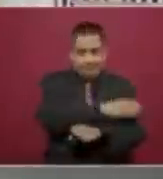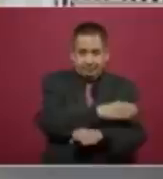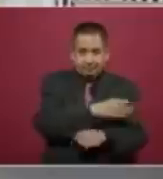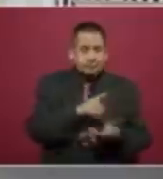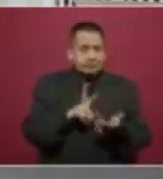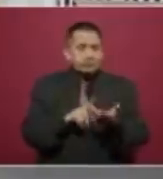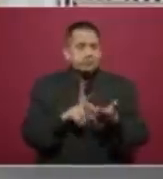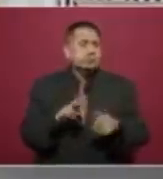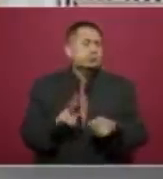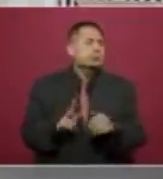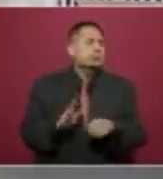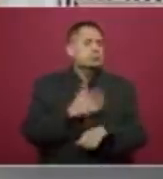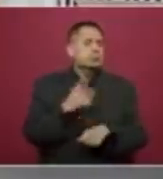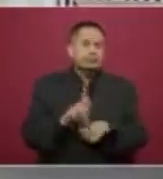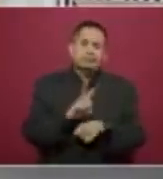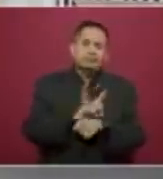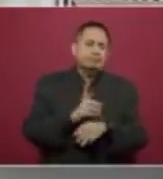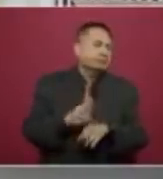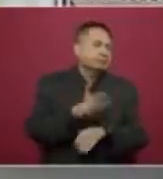desde hace